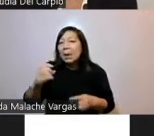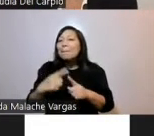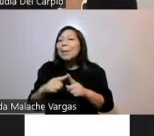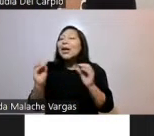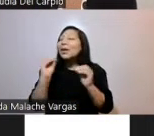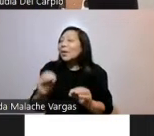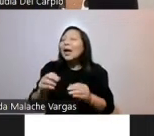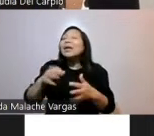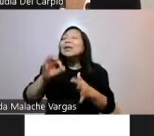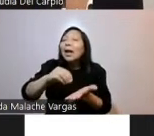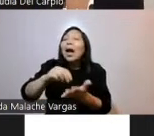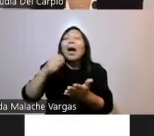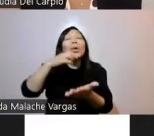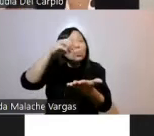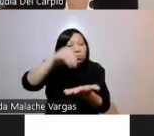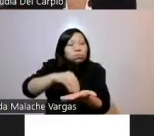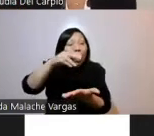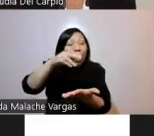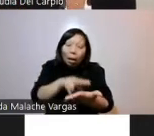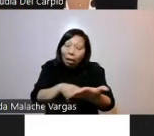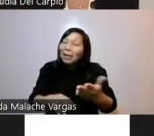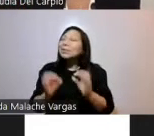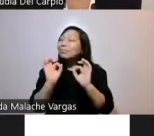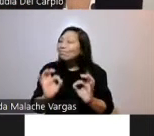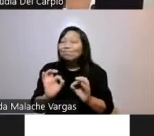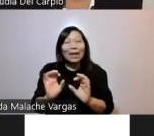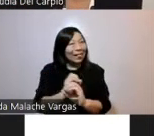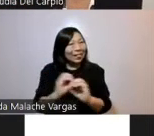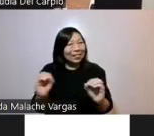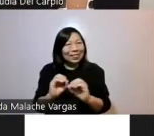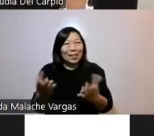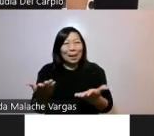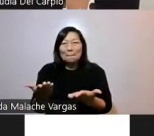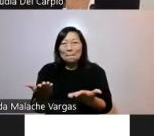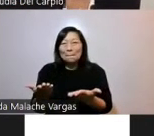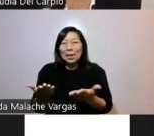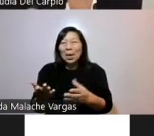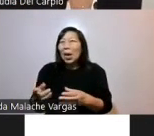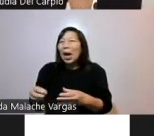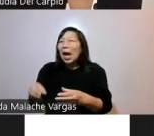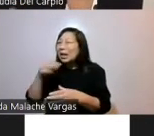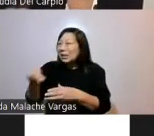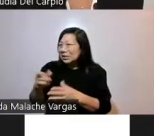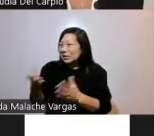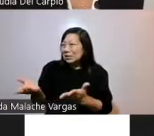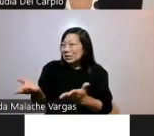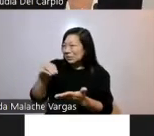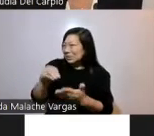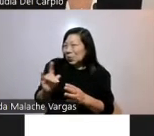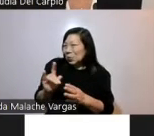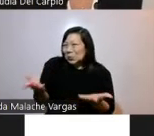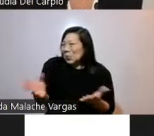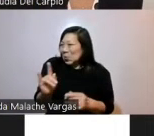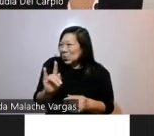clínicamente aprobado, es decir, nada improvisado, ni mucho menos de la cocina para la vulva.